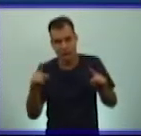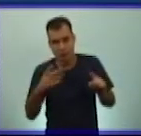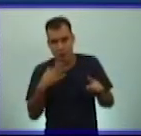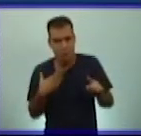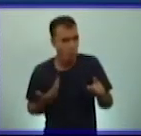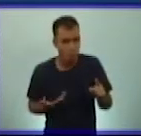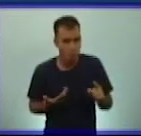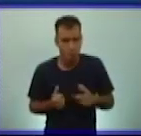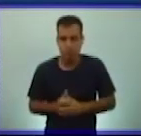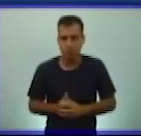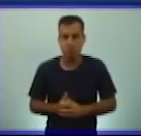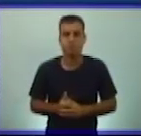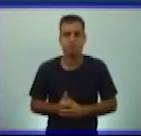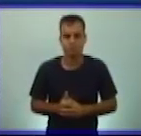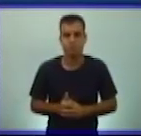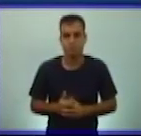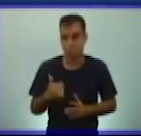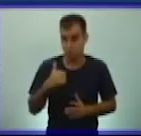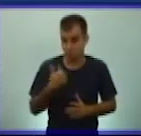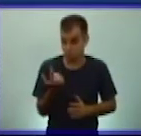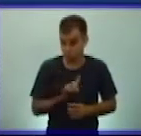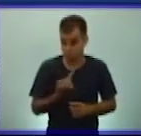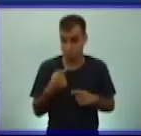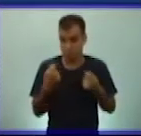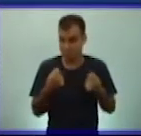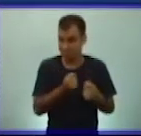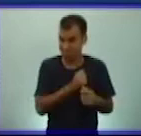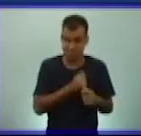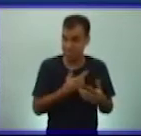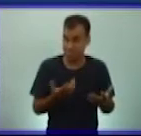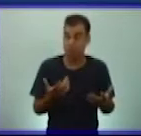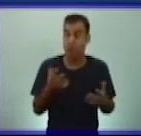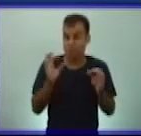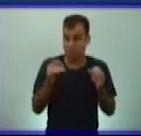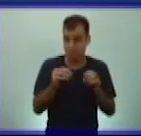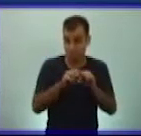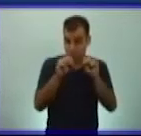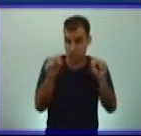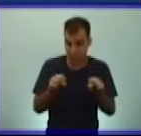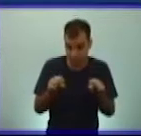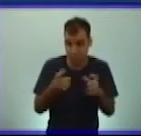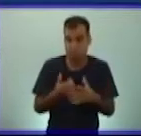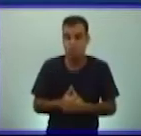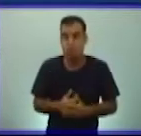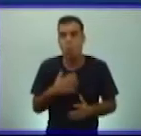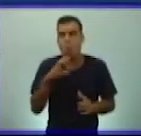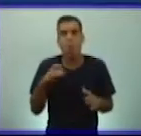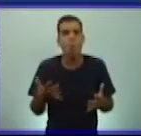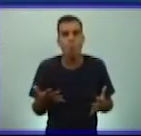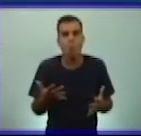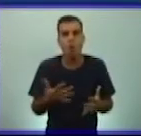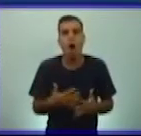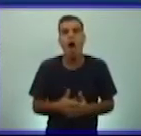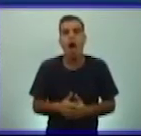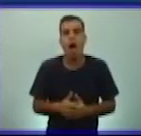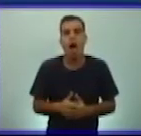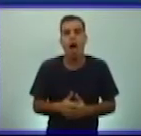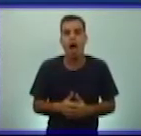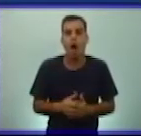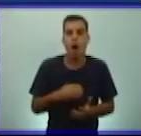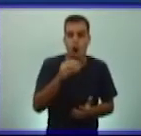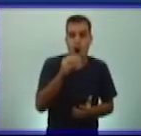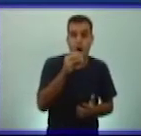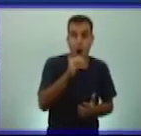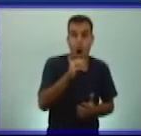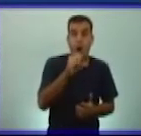particular, nosotros queremos definir ante todo en los circuitos cuáles son estas oscilaciones